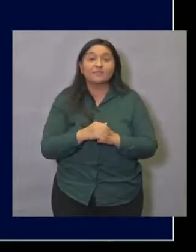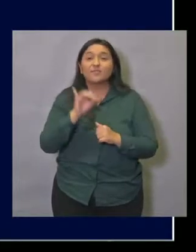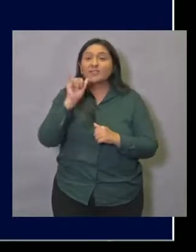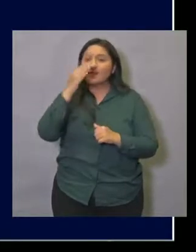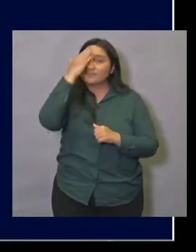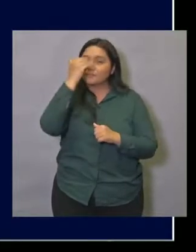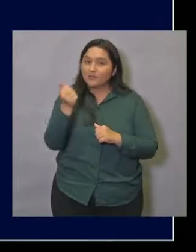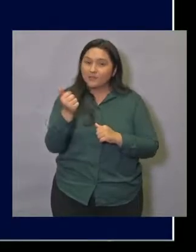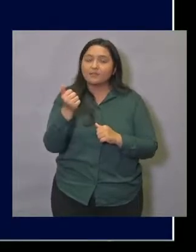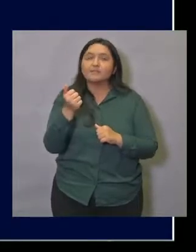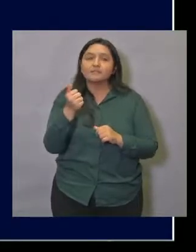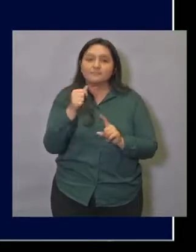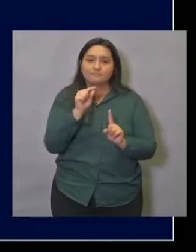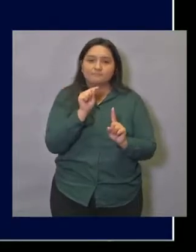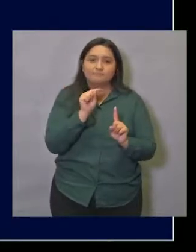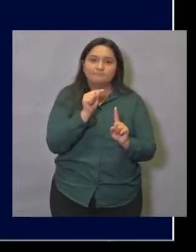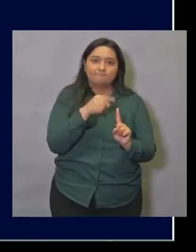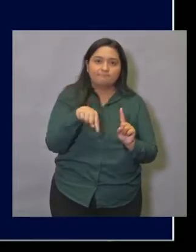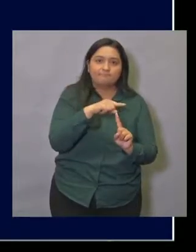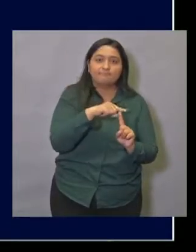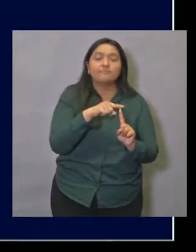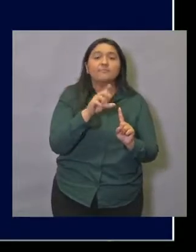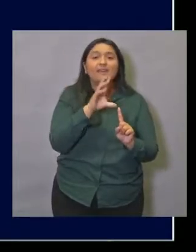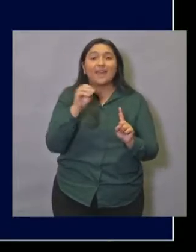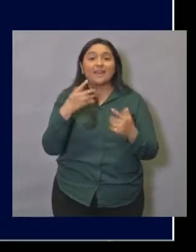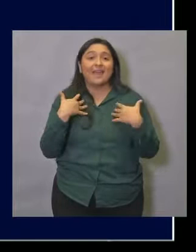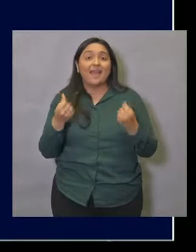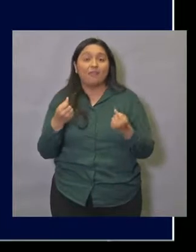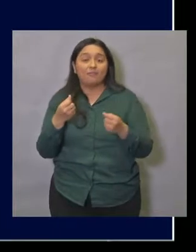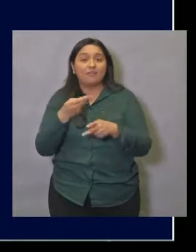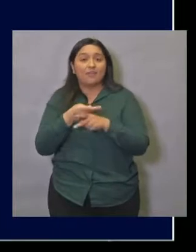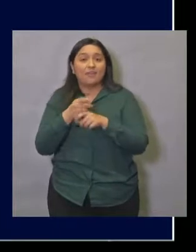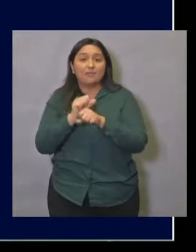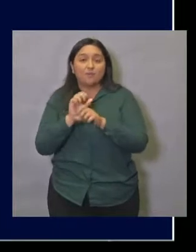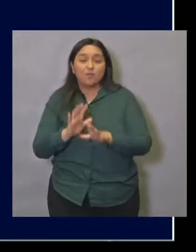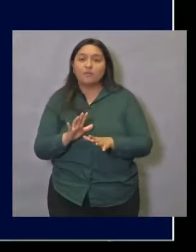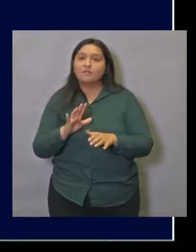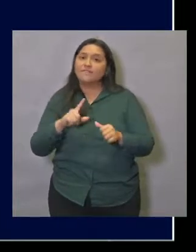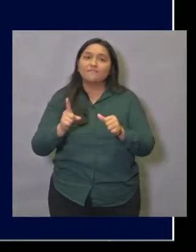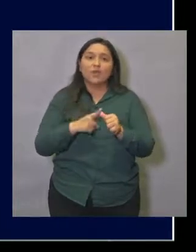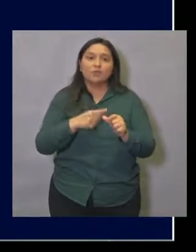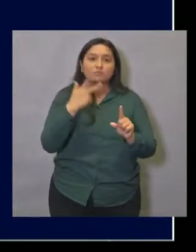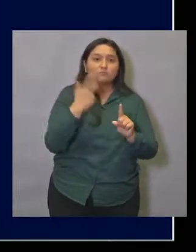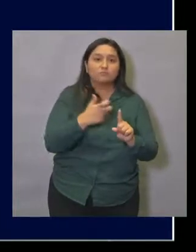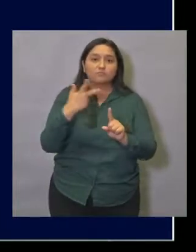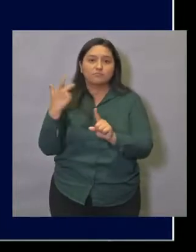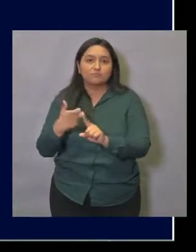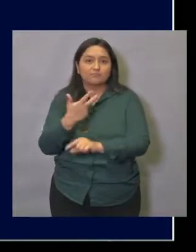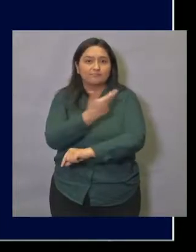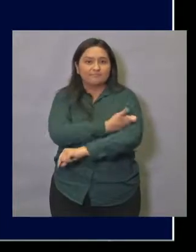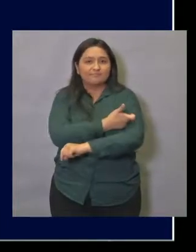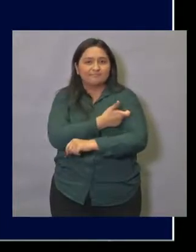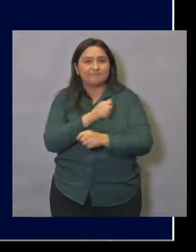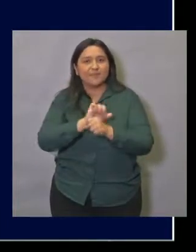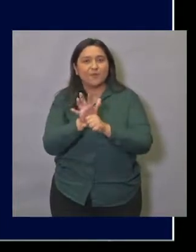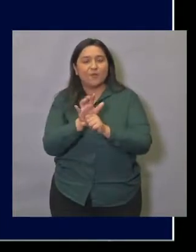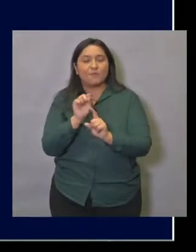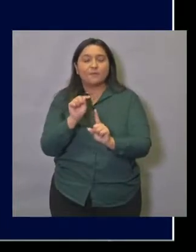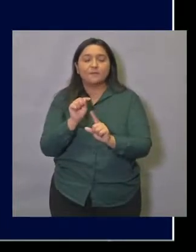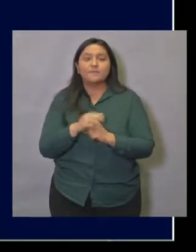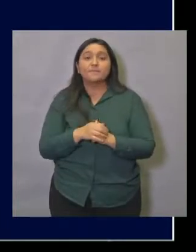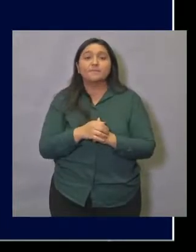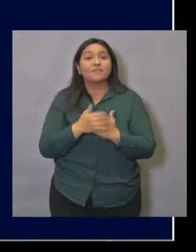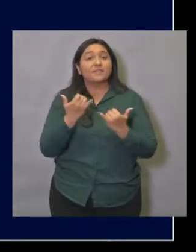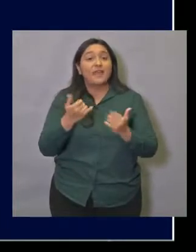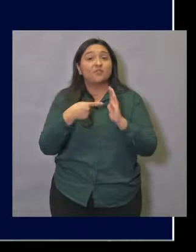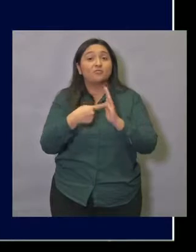junto con los trabajadores de salud, fueron de los primeros en recibir las vacunas de COVID-19. Como puede ver, en las últimas